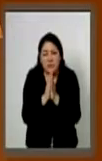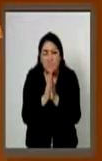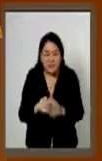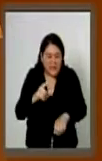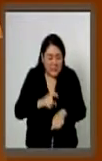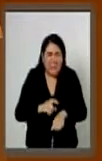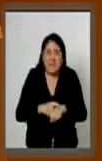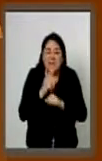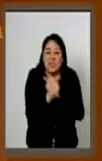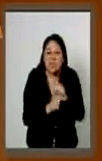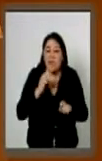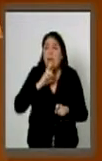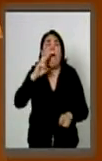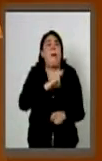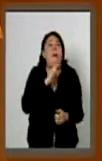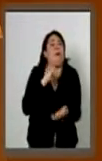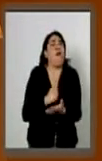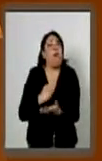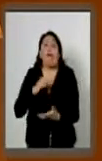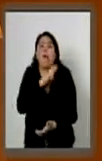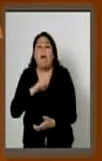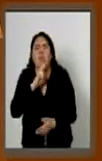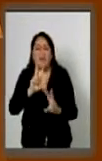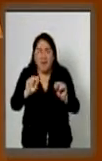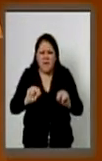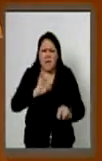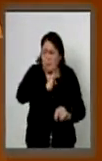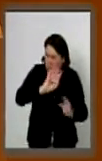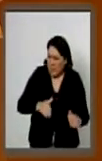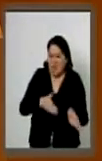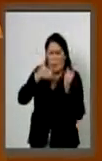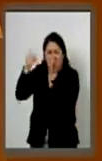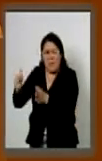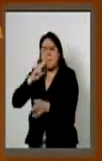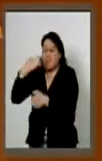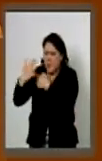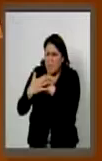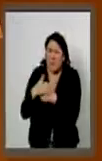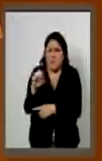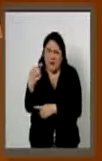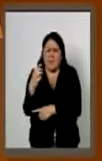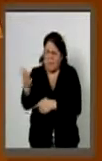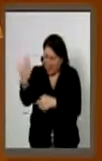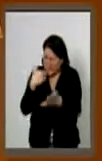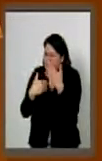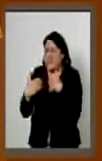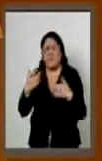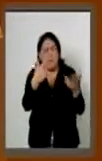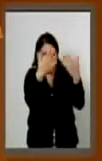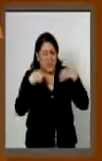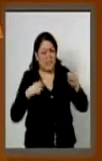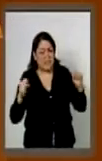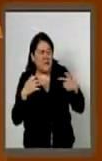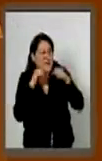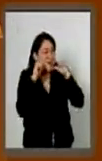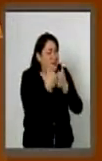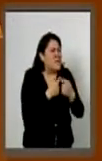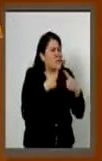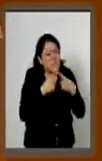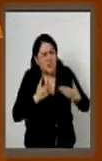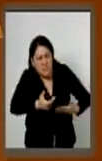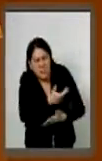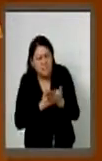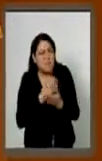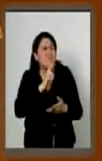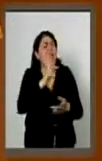tiempo. ¿Por qué la prisa? Podemos diferirlo. Convocar en enero a estos foros con estas asociaciones, sentarnos